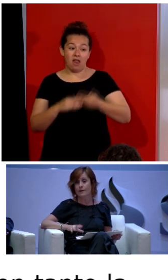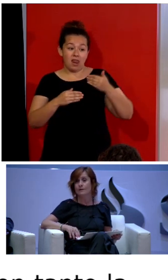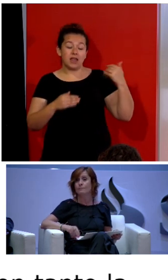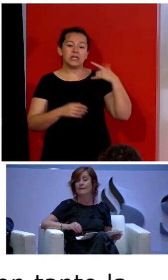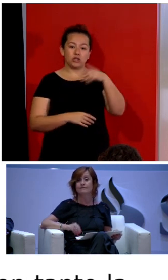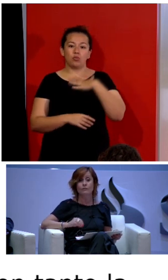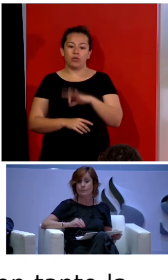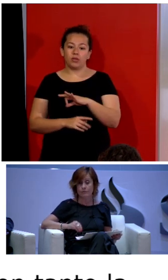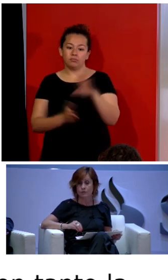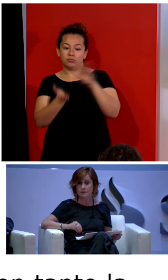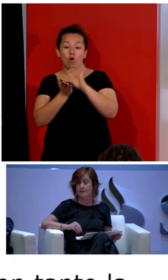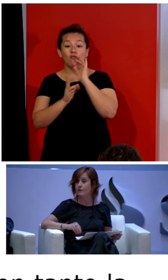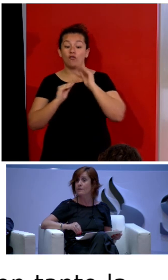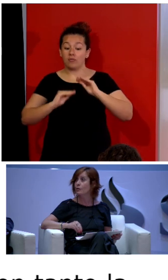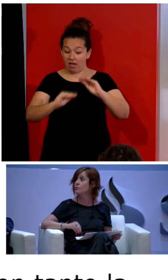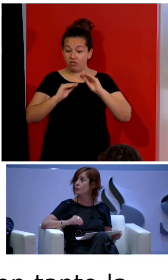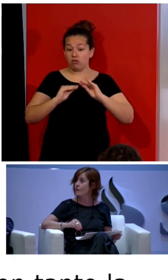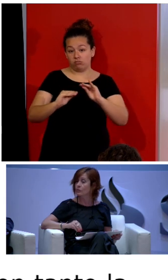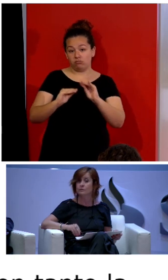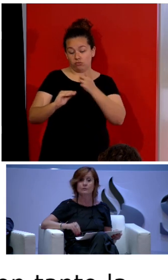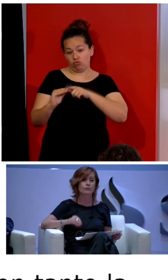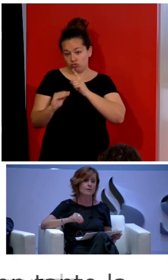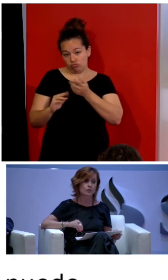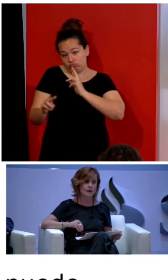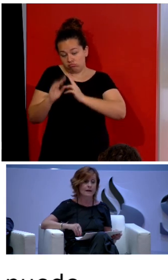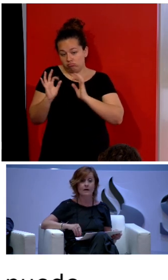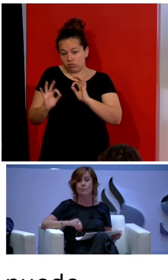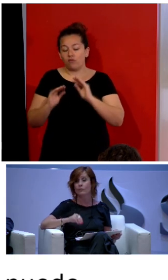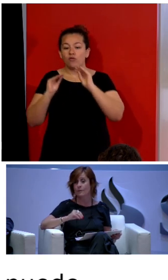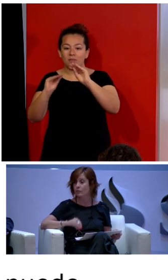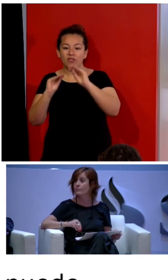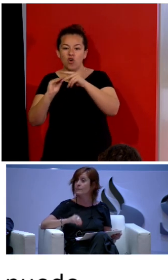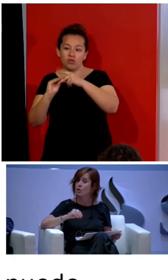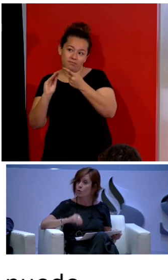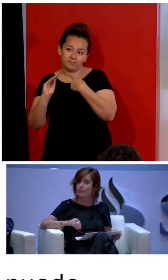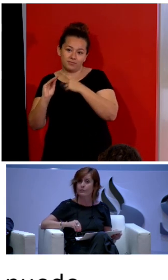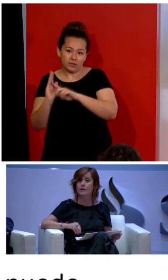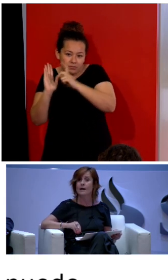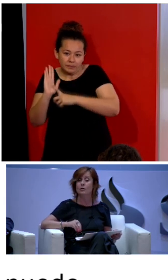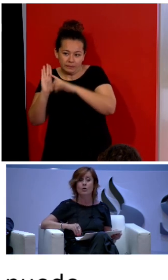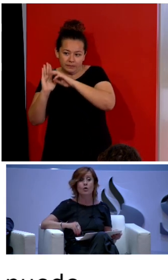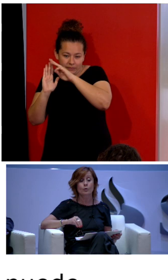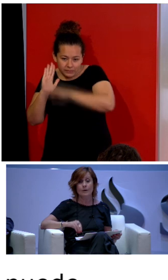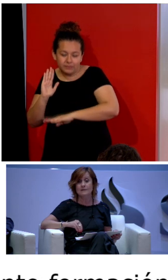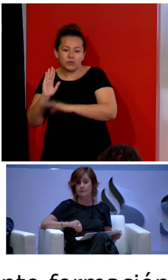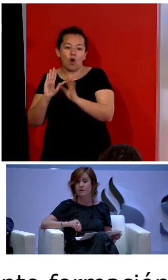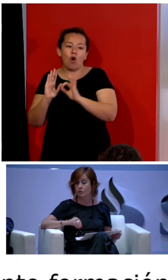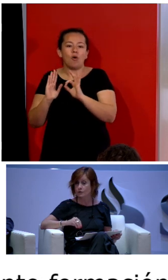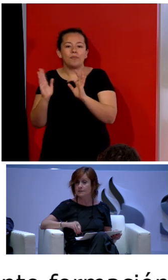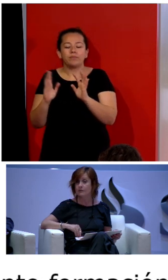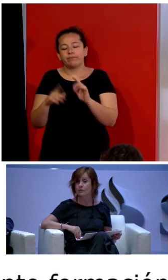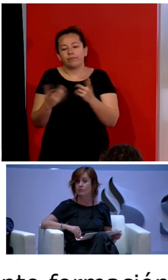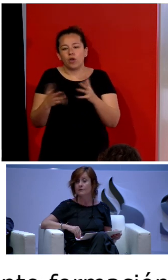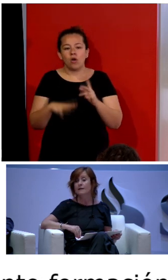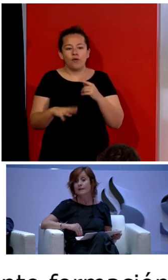o bien mediante formación, es decir, valoramos formación, tanto formación reglada como formación ocupacional o programas específicos